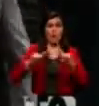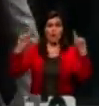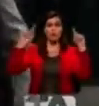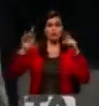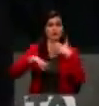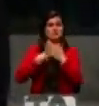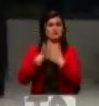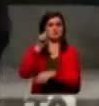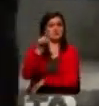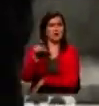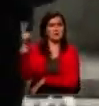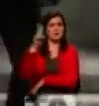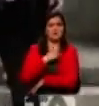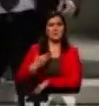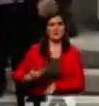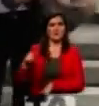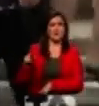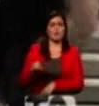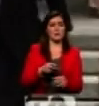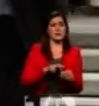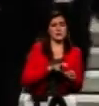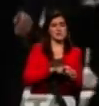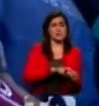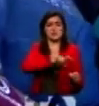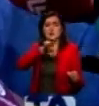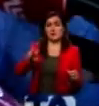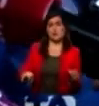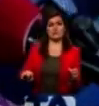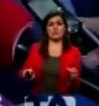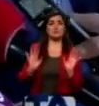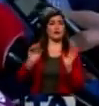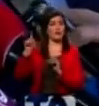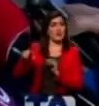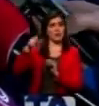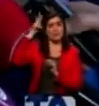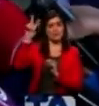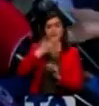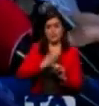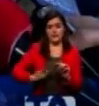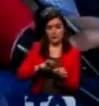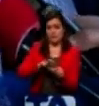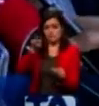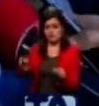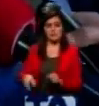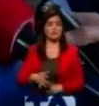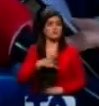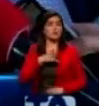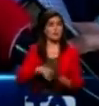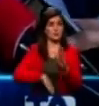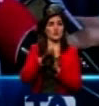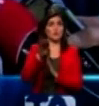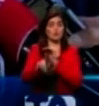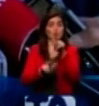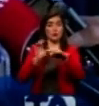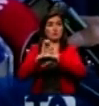que consideraba necesario que el vicepresidente diera un paso al costado del gobierno. Hemos dicho cuál es el sentir de la mayoría del